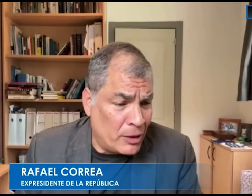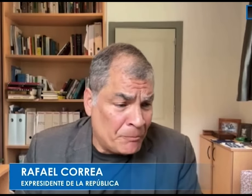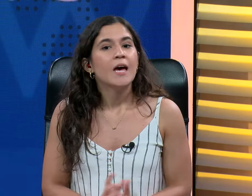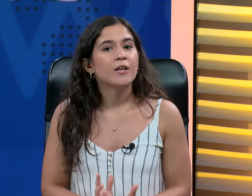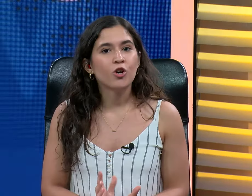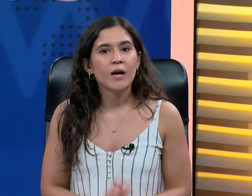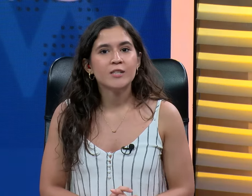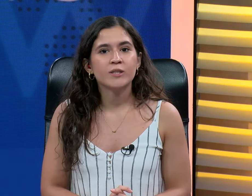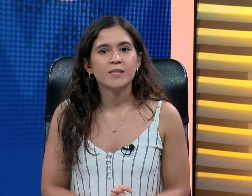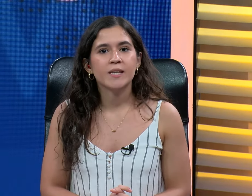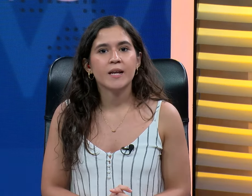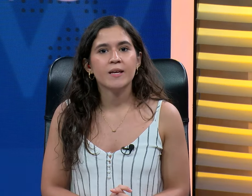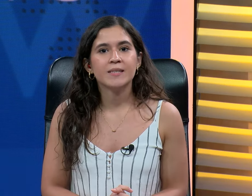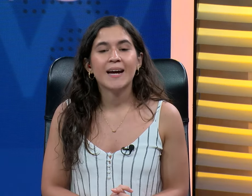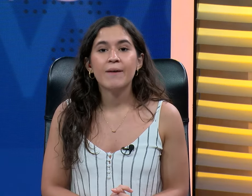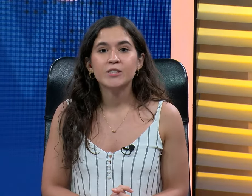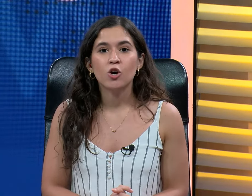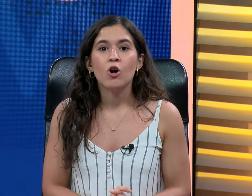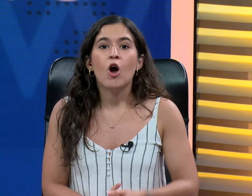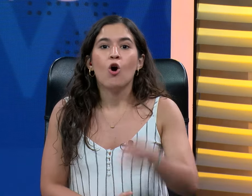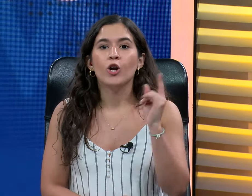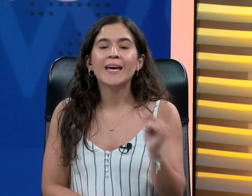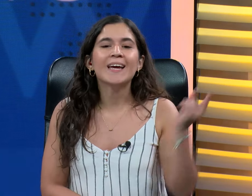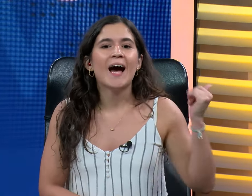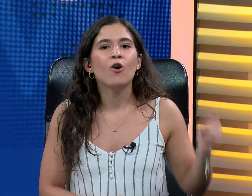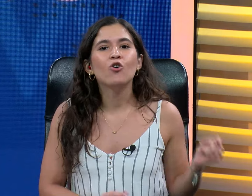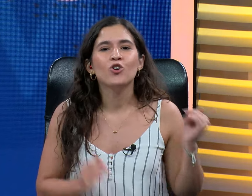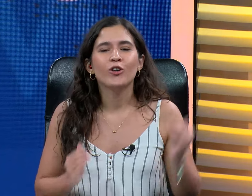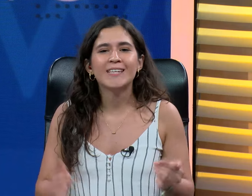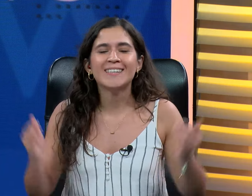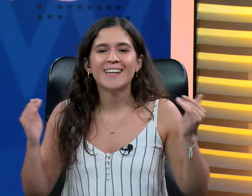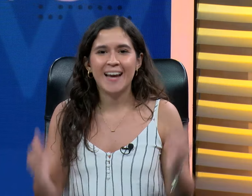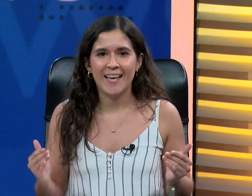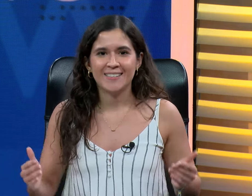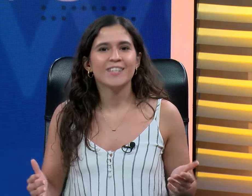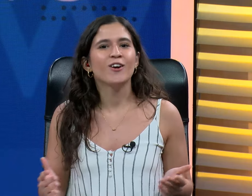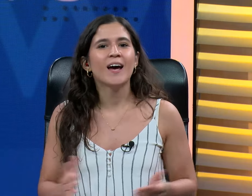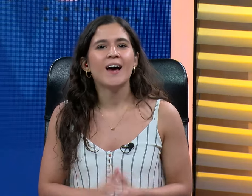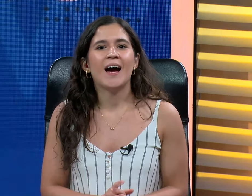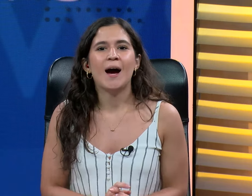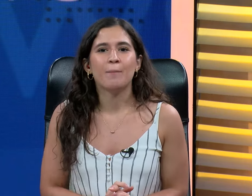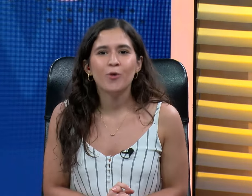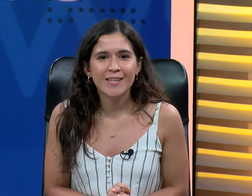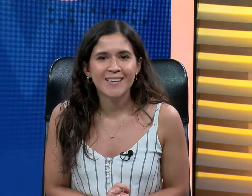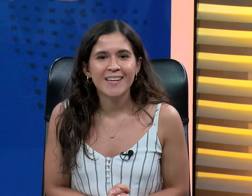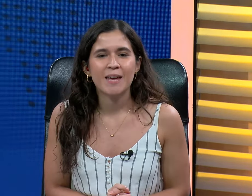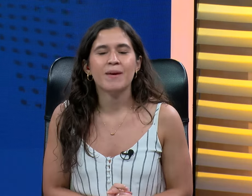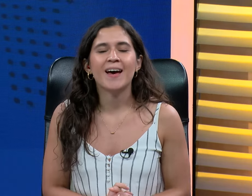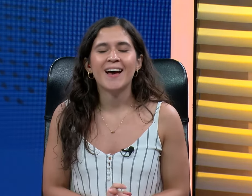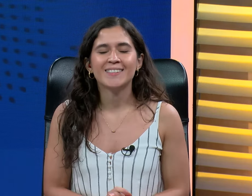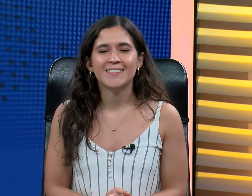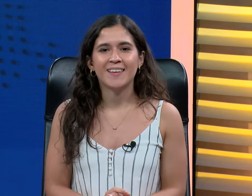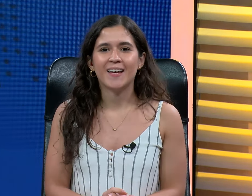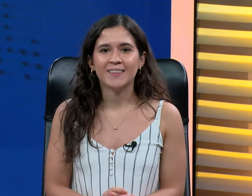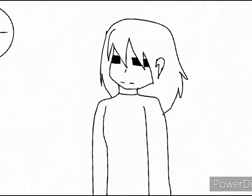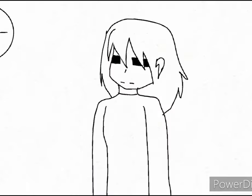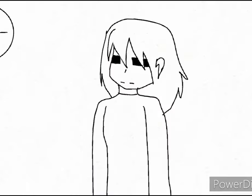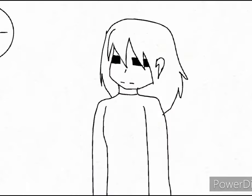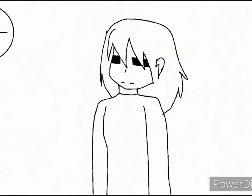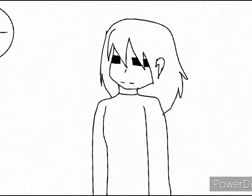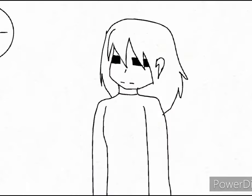con Noboa. En todo caso, hasta el cierre de esta grabación, Holguín aún no dice nada. Señora, apúrese, que me da